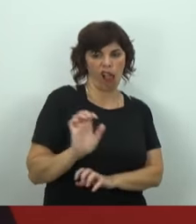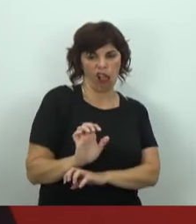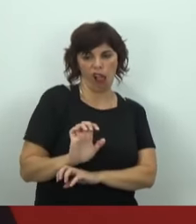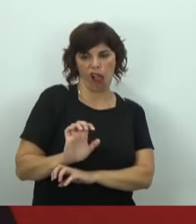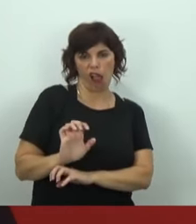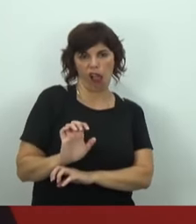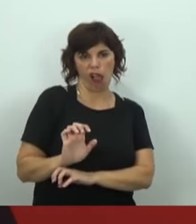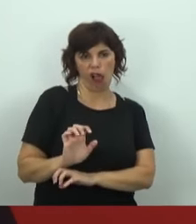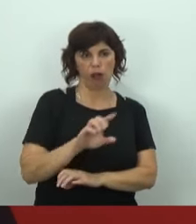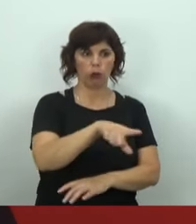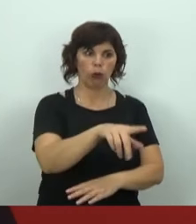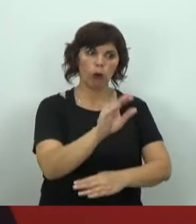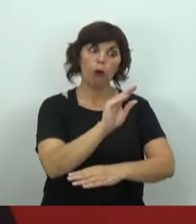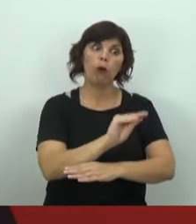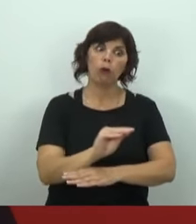la Gracia.